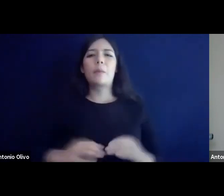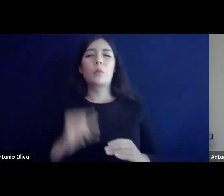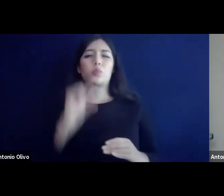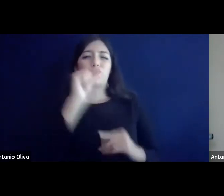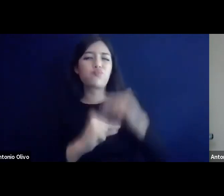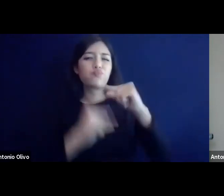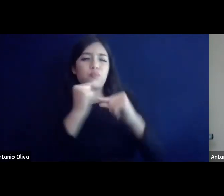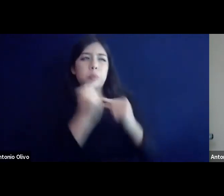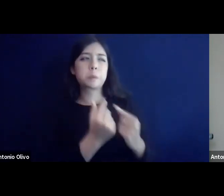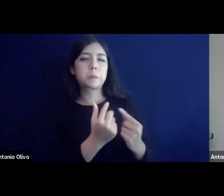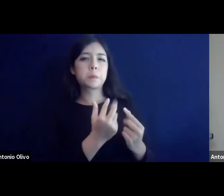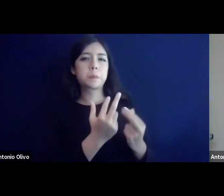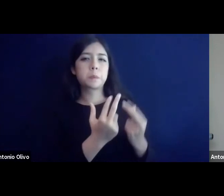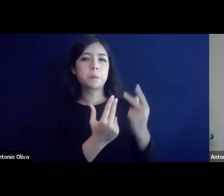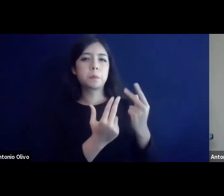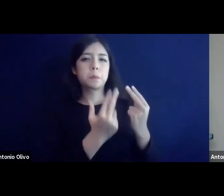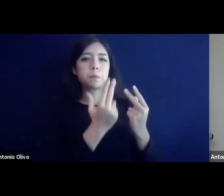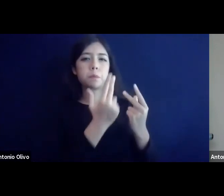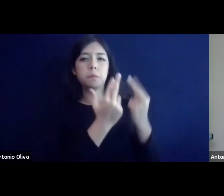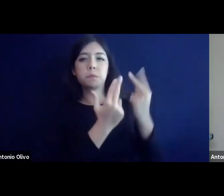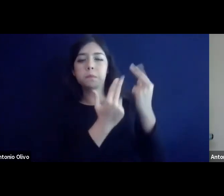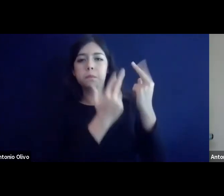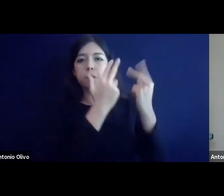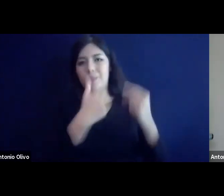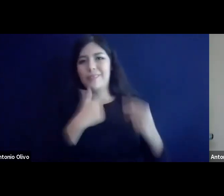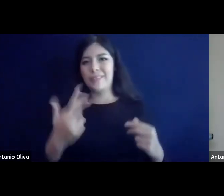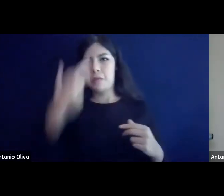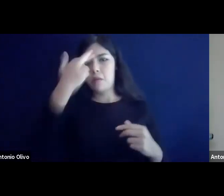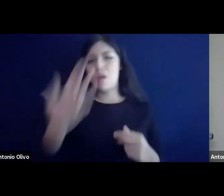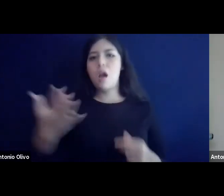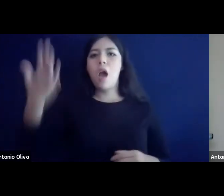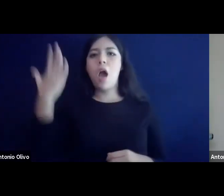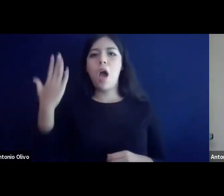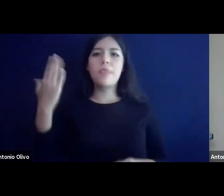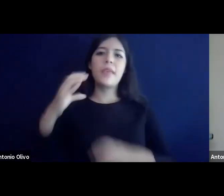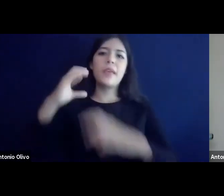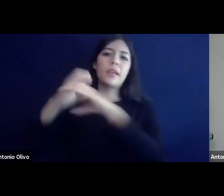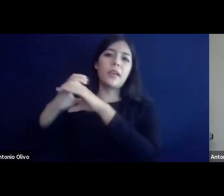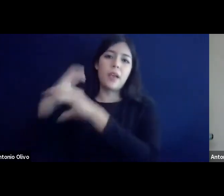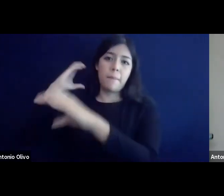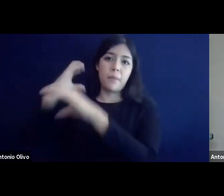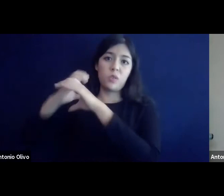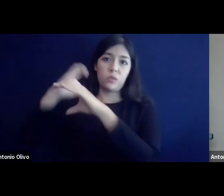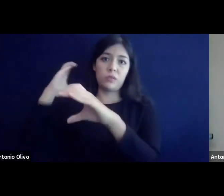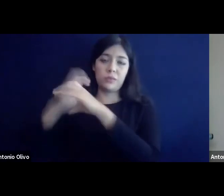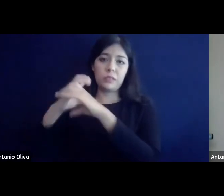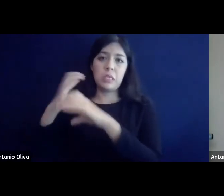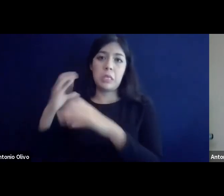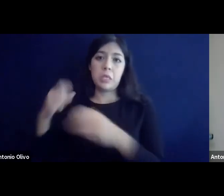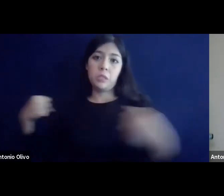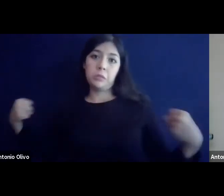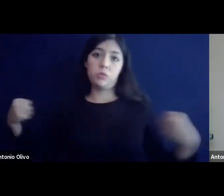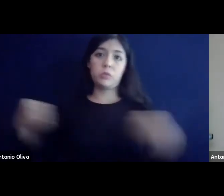yo a economía, porque pues yo me iba en camión, una vez el 380 me tiró, no, literal, así me iba